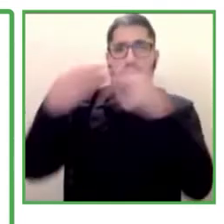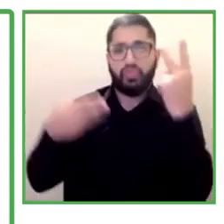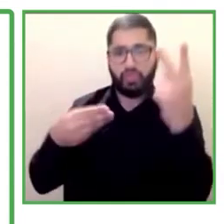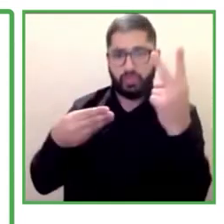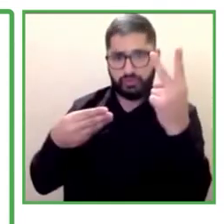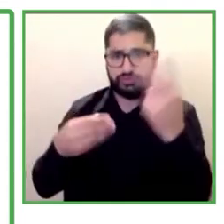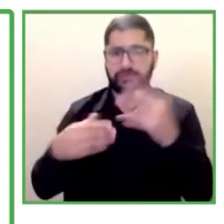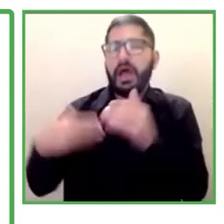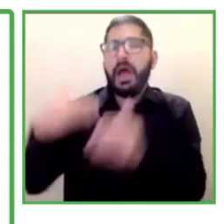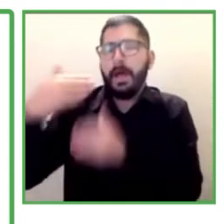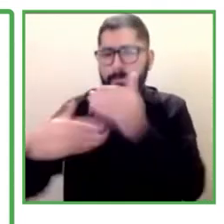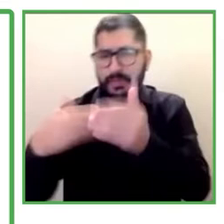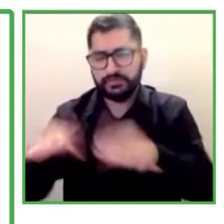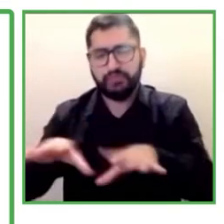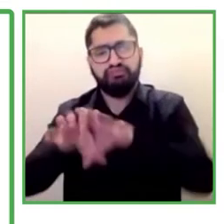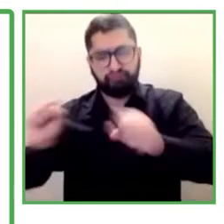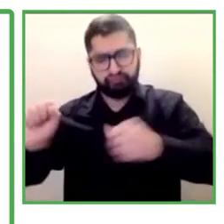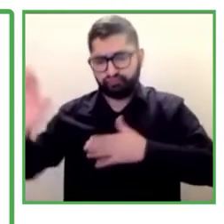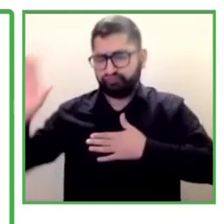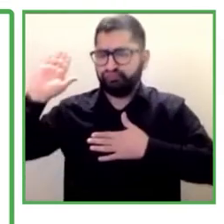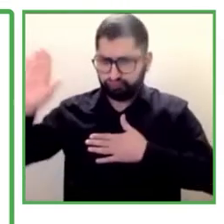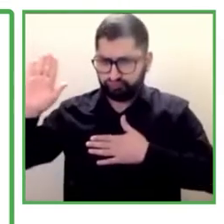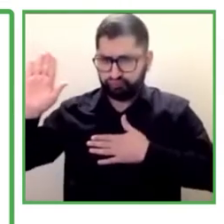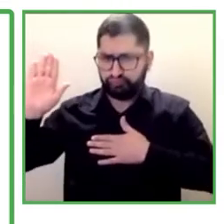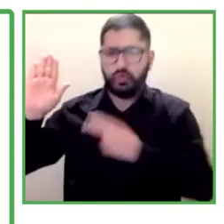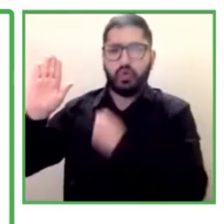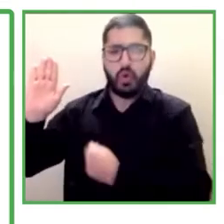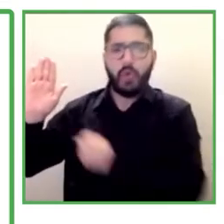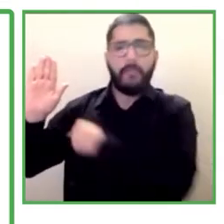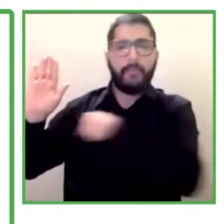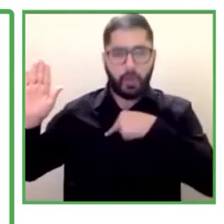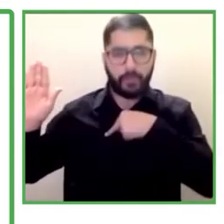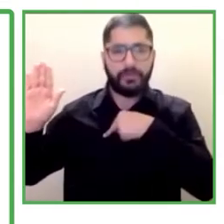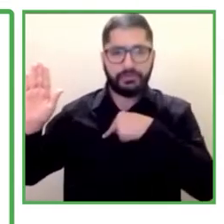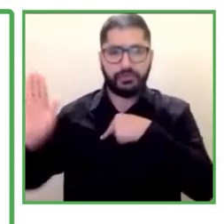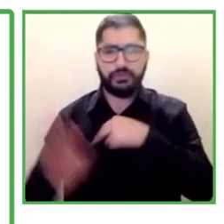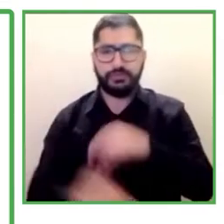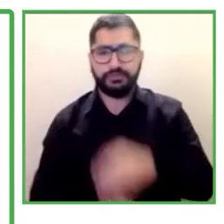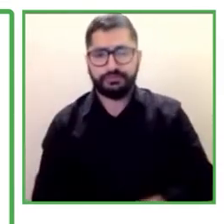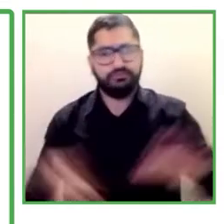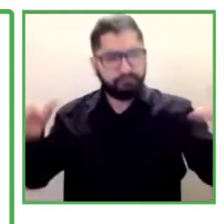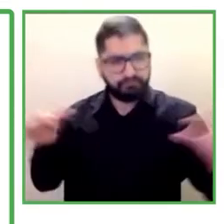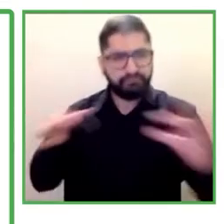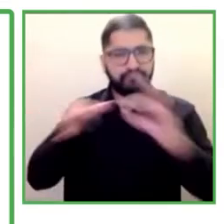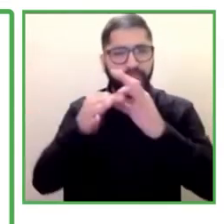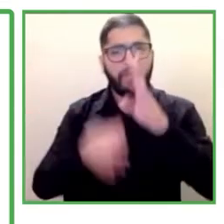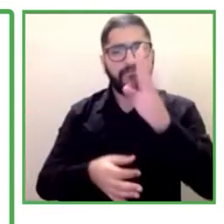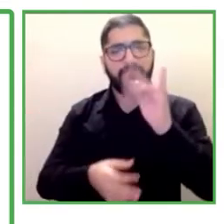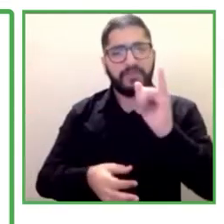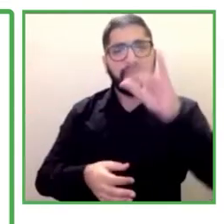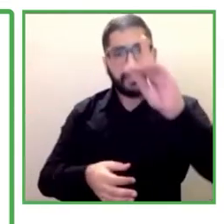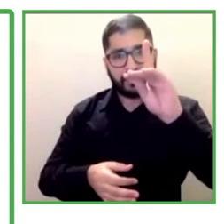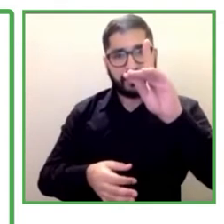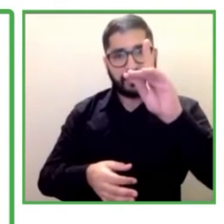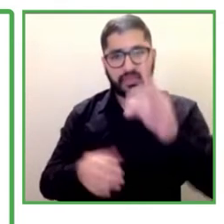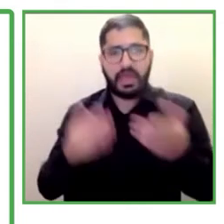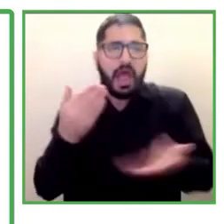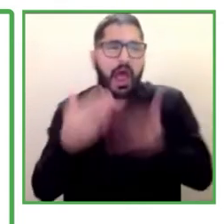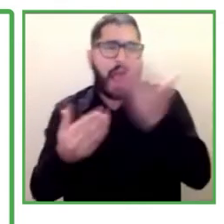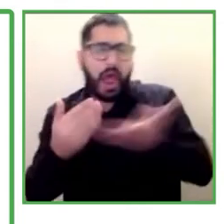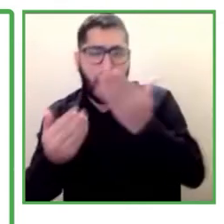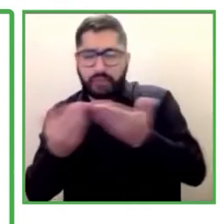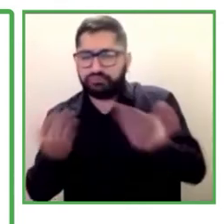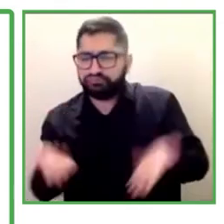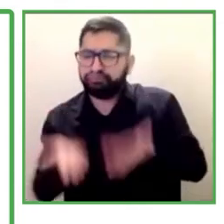metas comprometidas con el BID, facilitar el proceso de implementación de las iniciativas innovadoras que apunten a